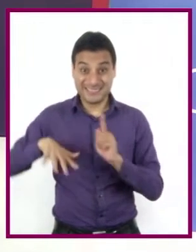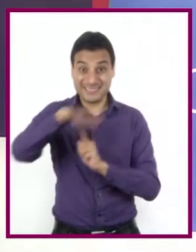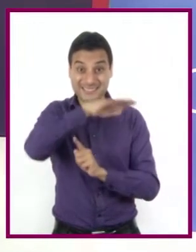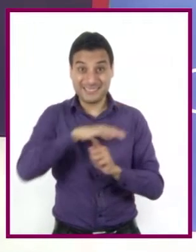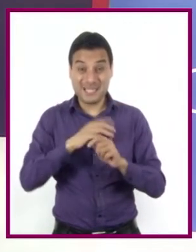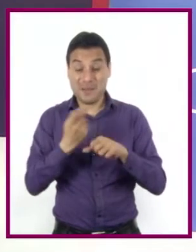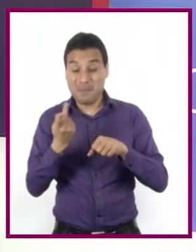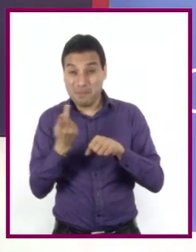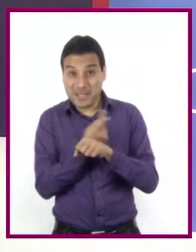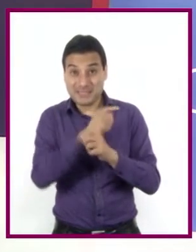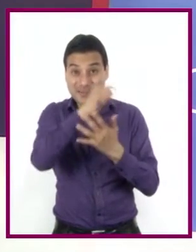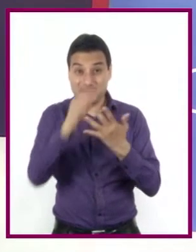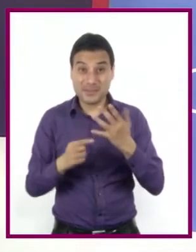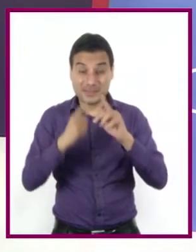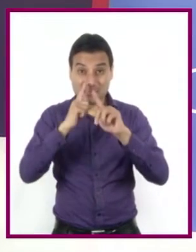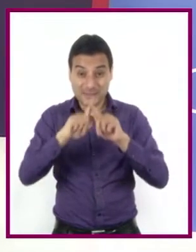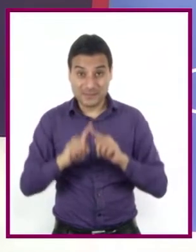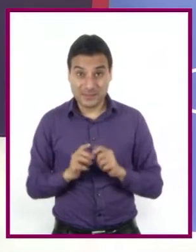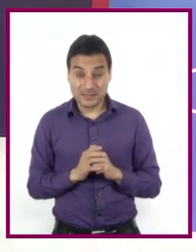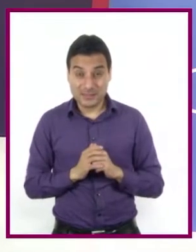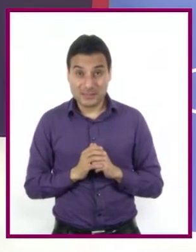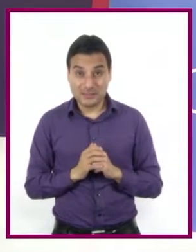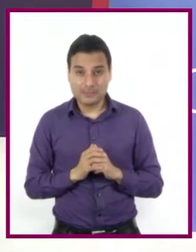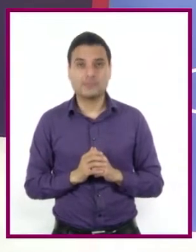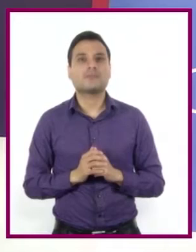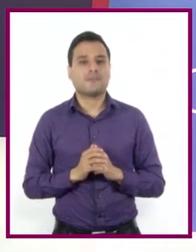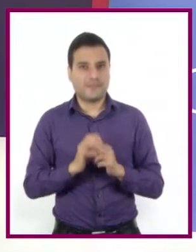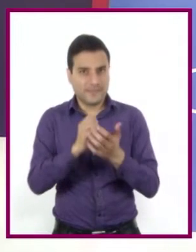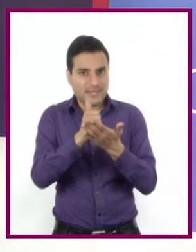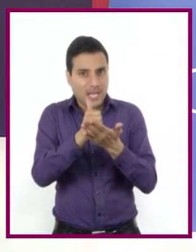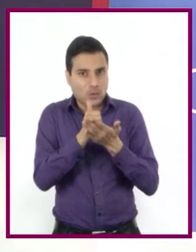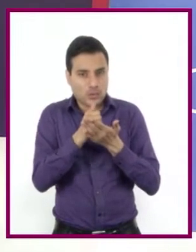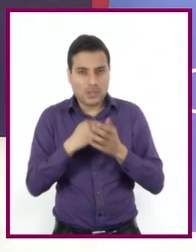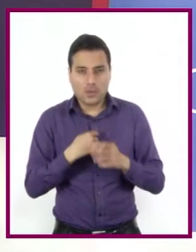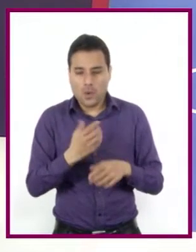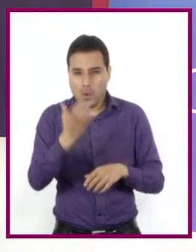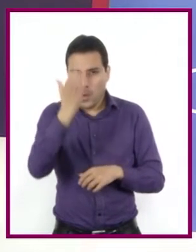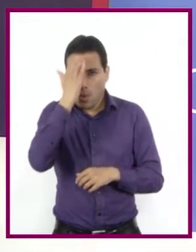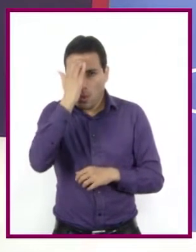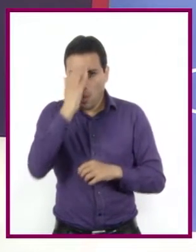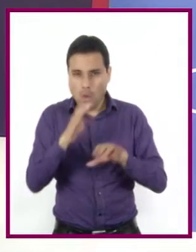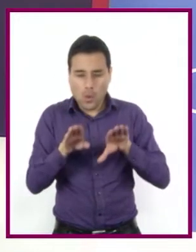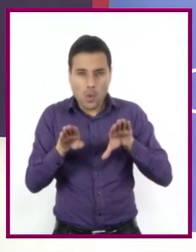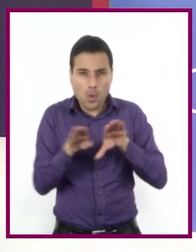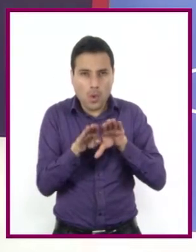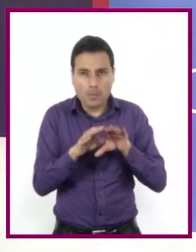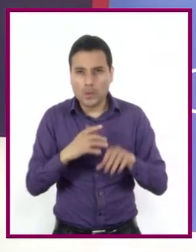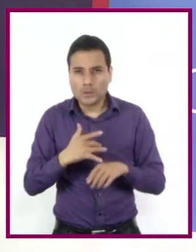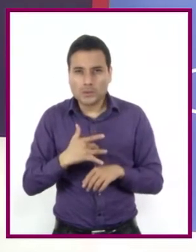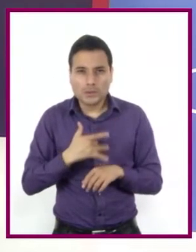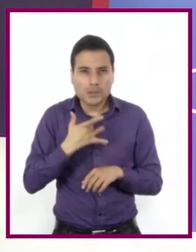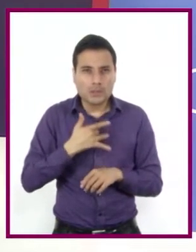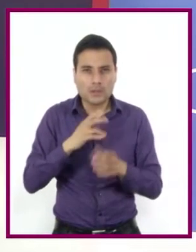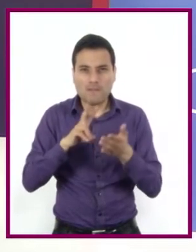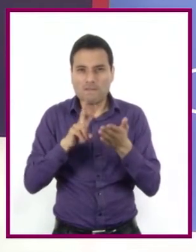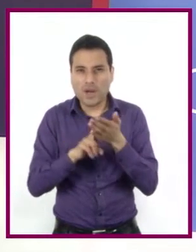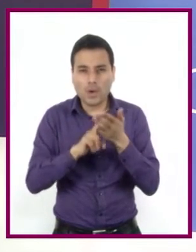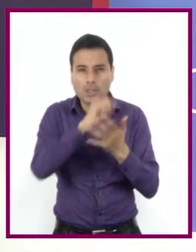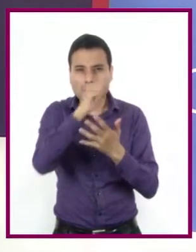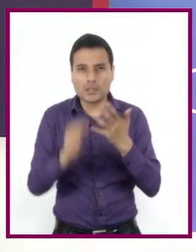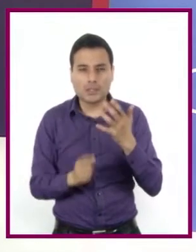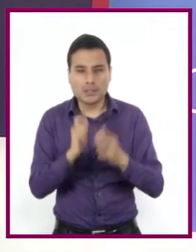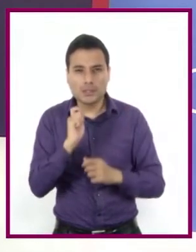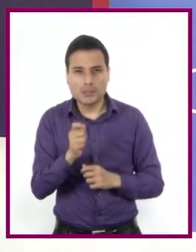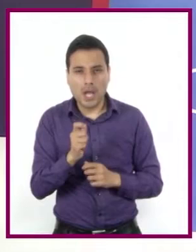e históricos en la vida de un autor nos ayuda a comprender cuáles son los sentimientos y valores que pueden